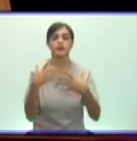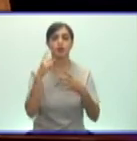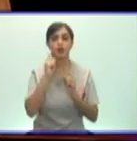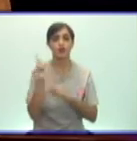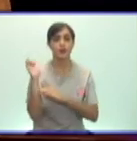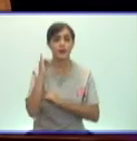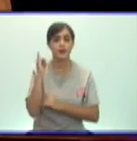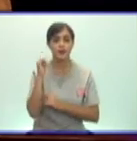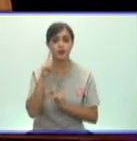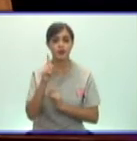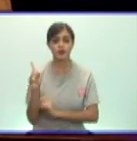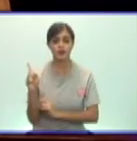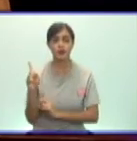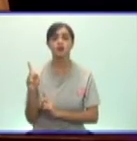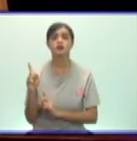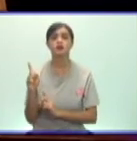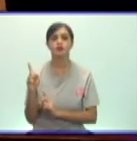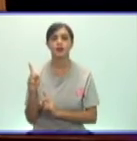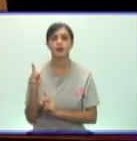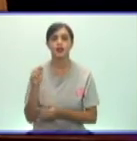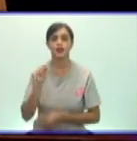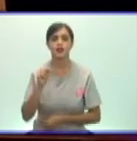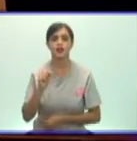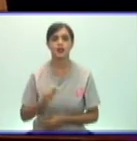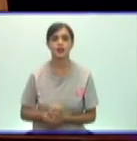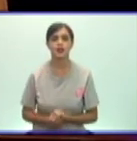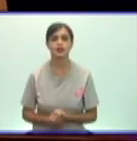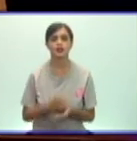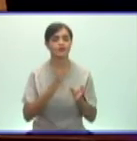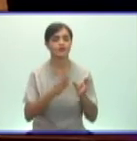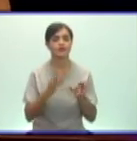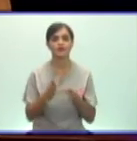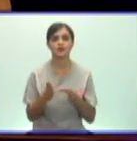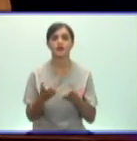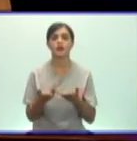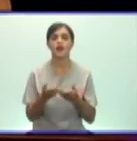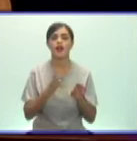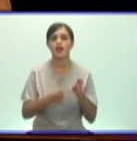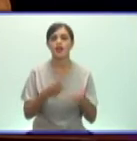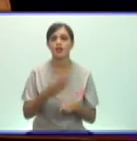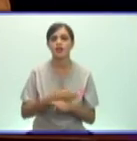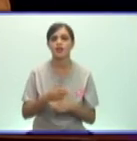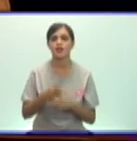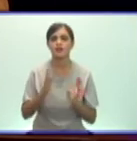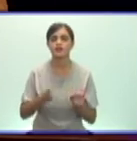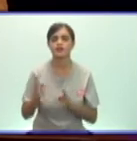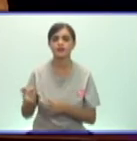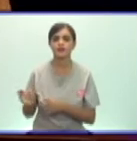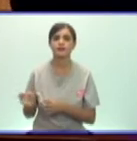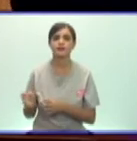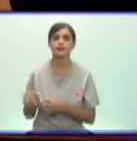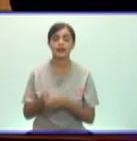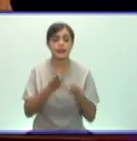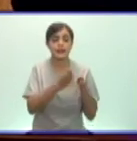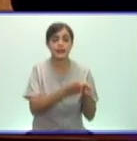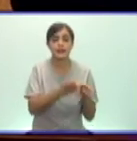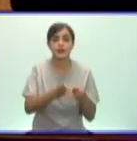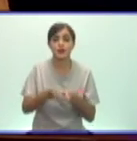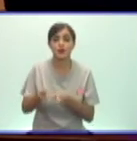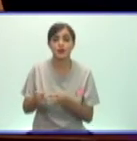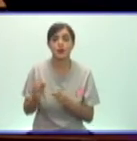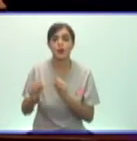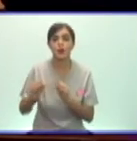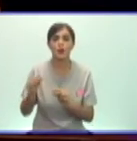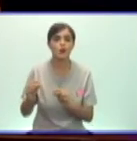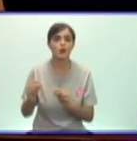esta adolescente en ese diario, cómo el bloque fascista se fue disgregando, se fue dividiendo hasta llegar